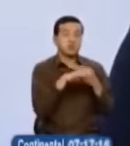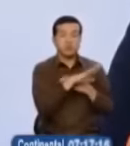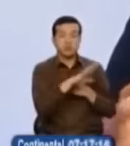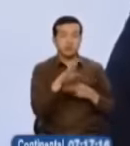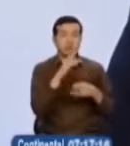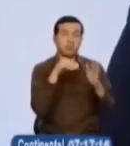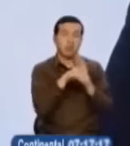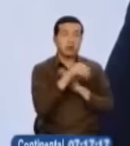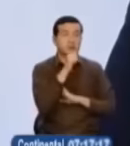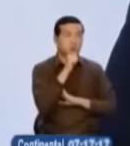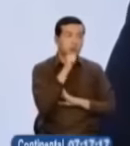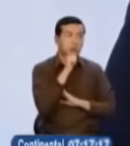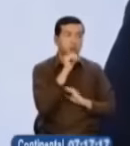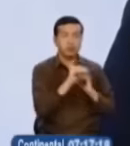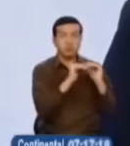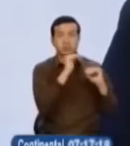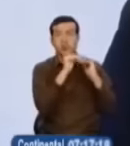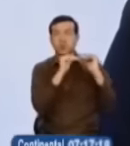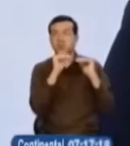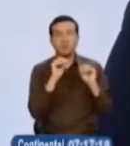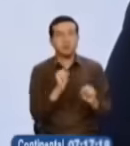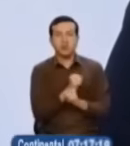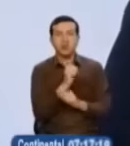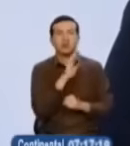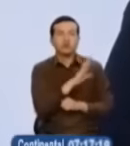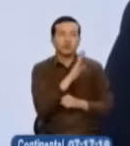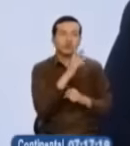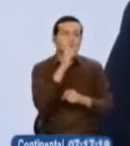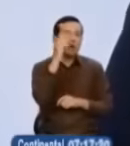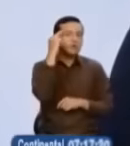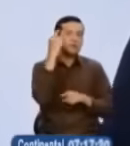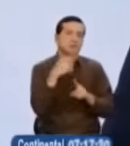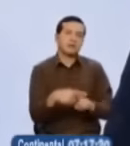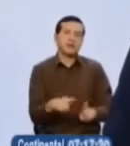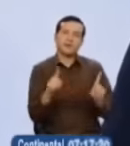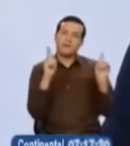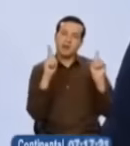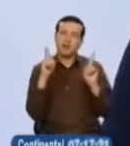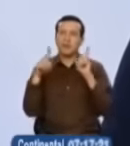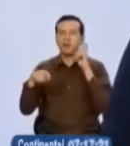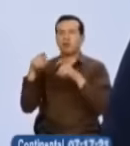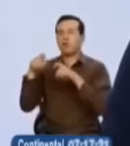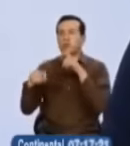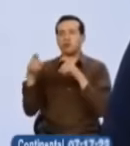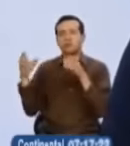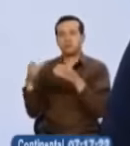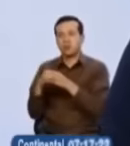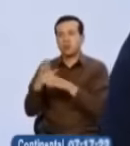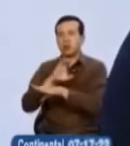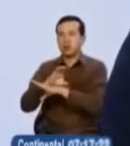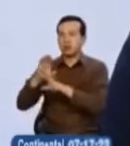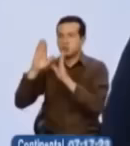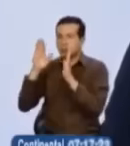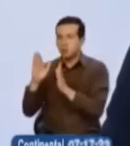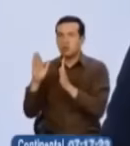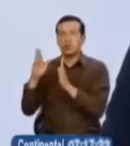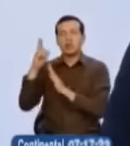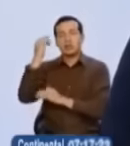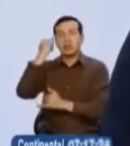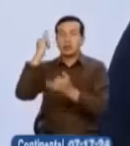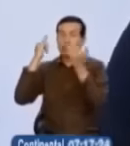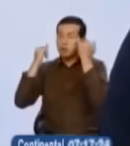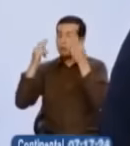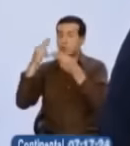deseado hacer downscaling no han podido porque hay una lógica diferente en lo que es la economía popular y solidaria, en lo que son los